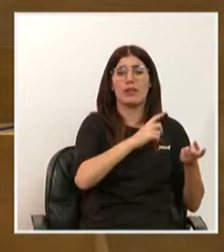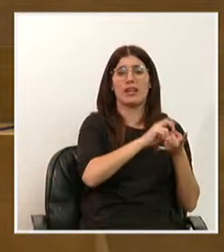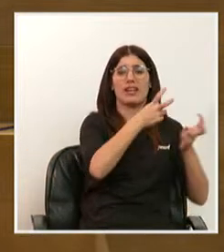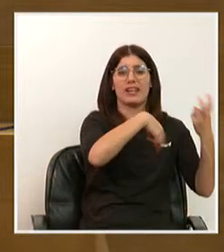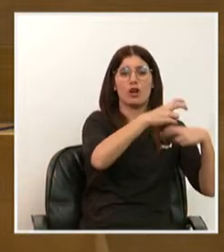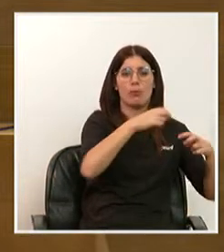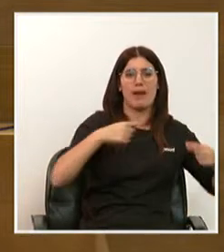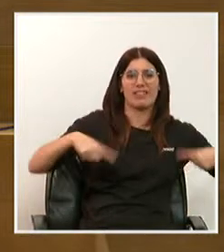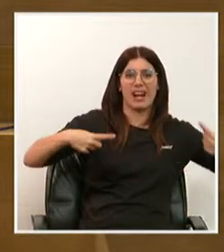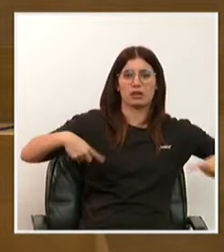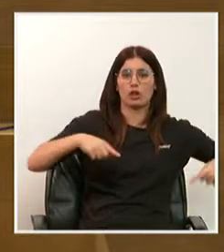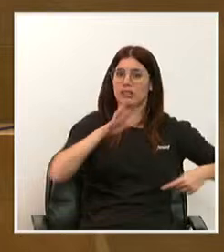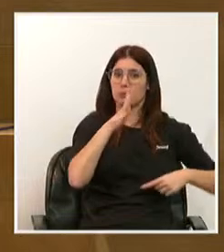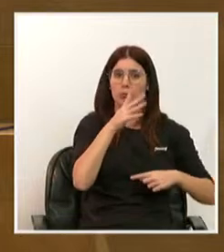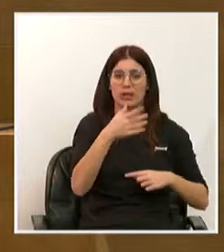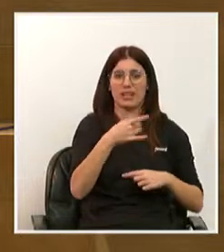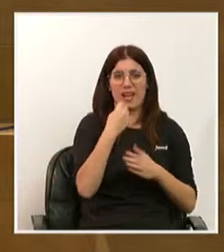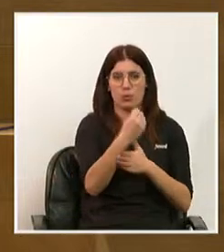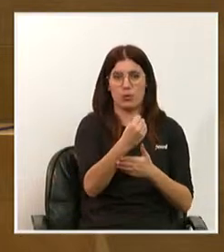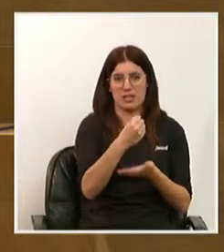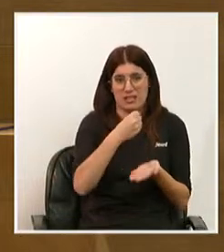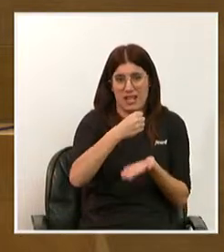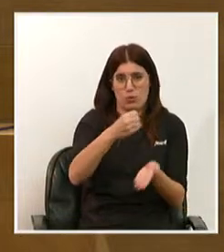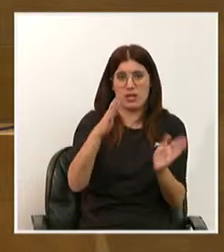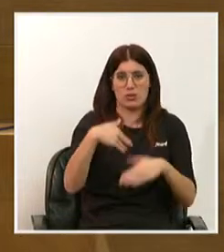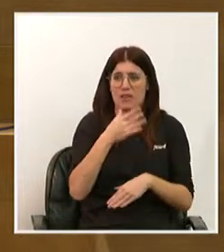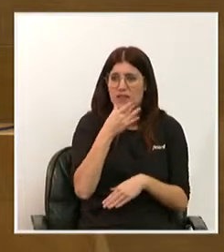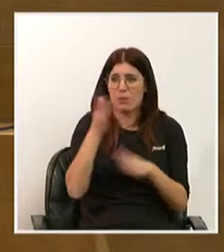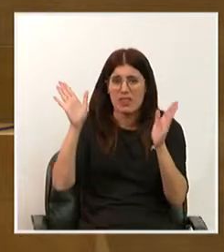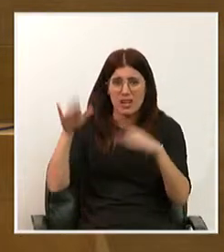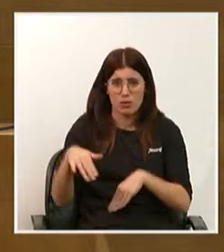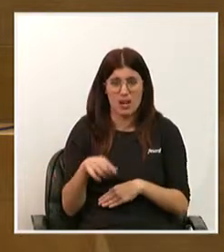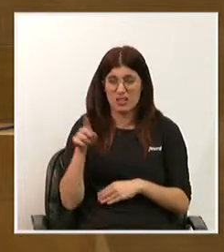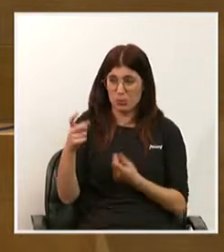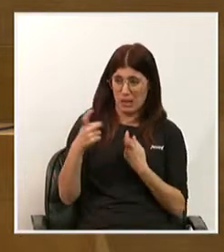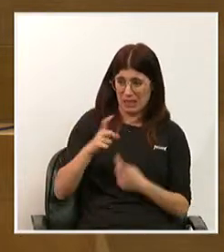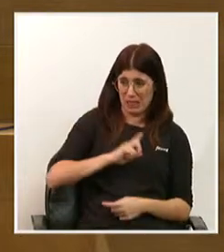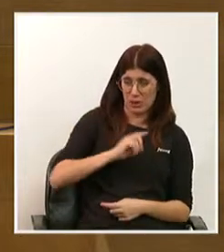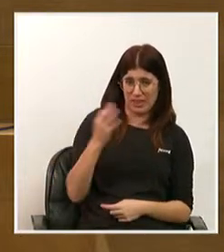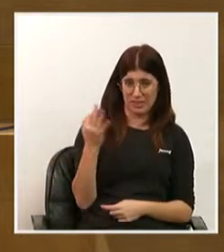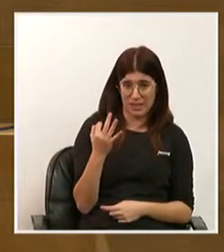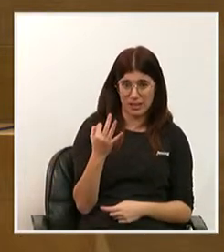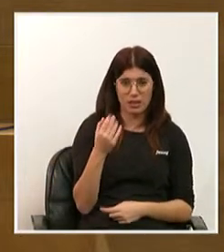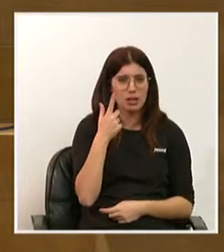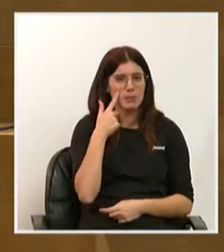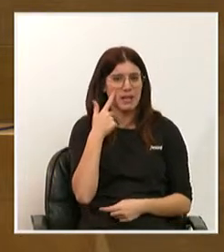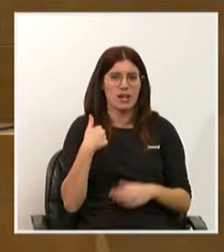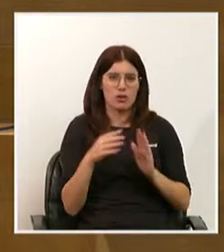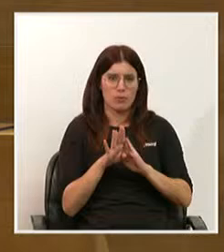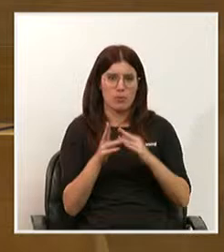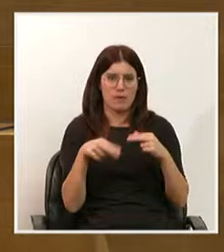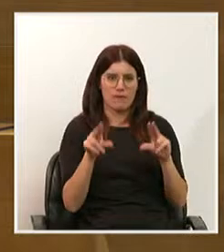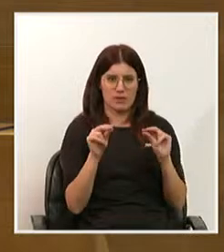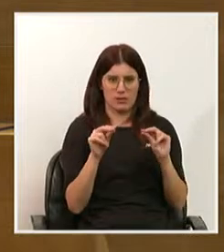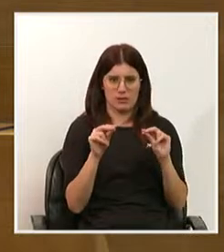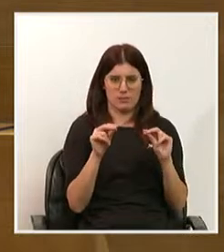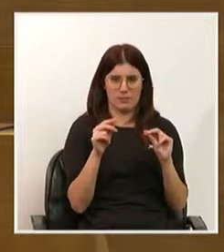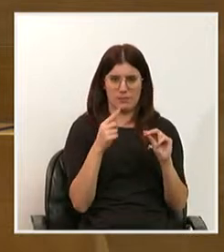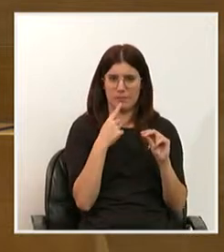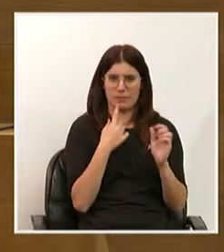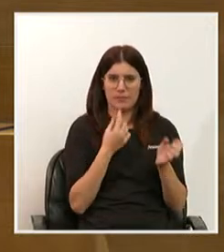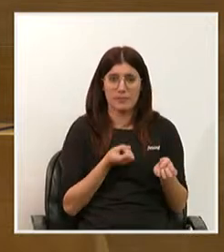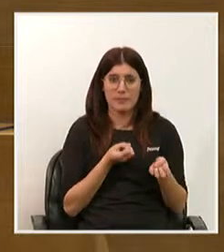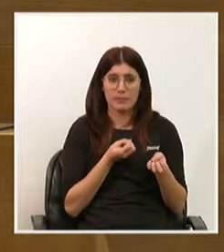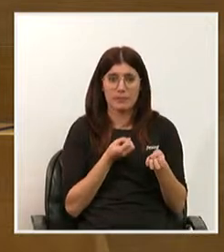ayudas no tienen vergüenza y suben aquí a dar lecciones de qué miren ya PR concluyendo que les quede claro